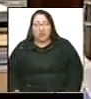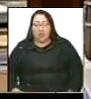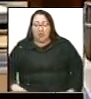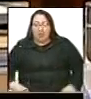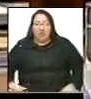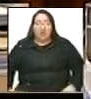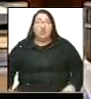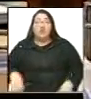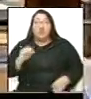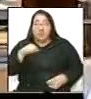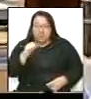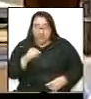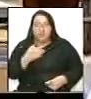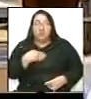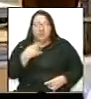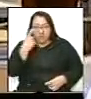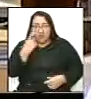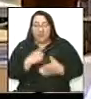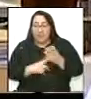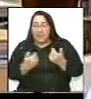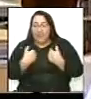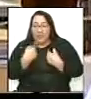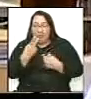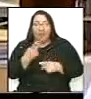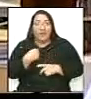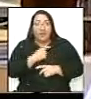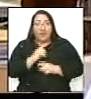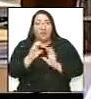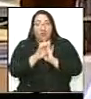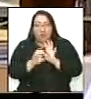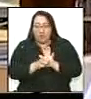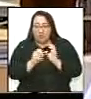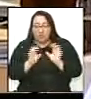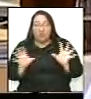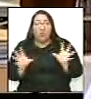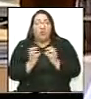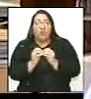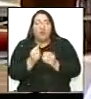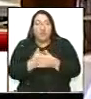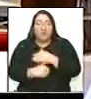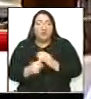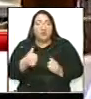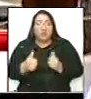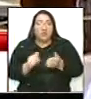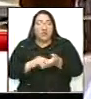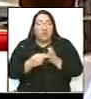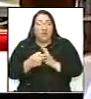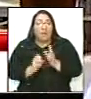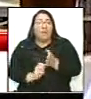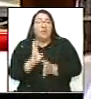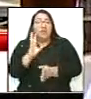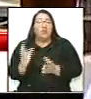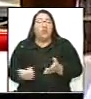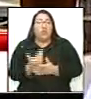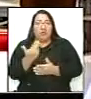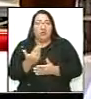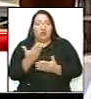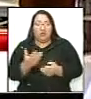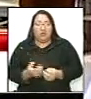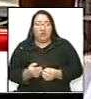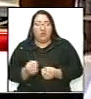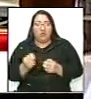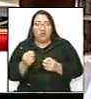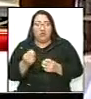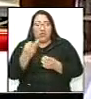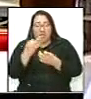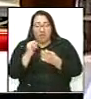Galarreta, efectivamente yo considero de que tenemos que ver la denuncia constitucional como un conjunto dentro del cual aparece la nueva circunstancia de las